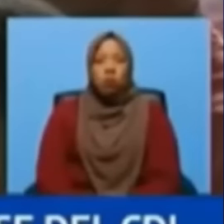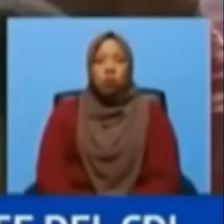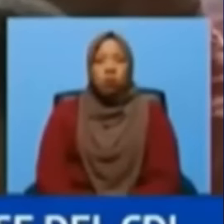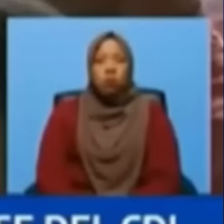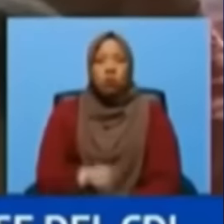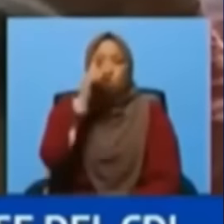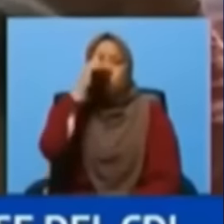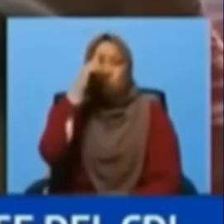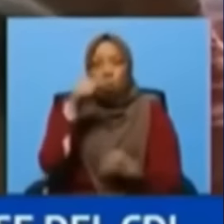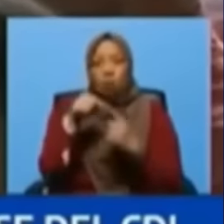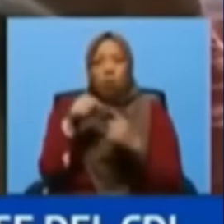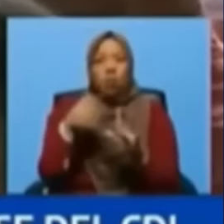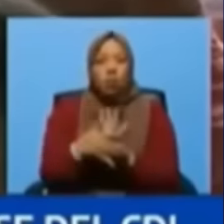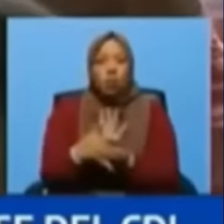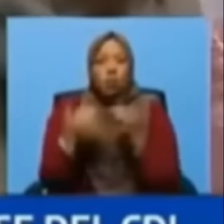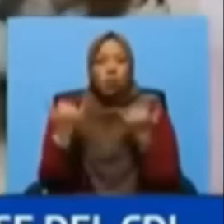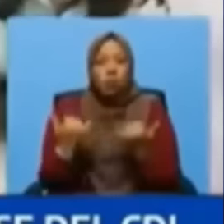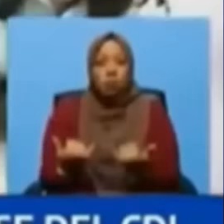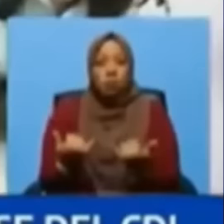objetivos